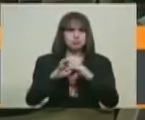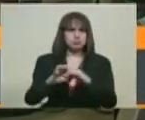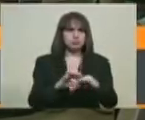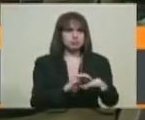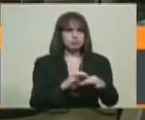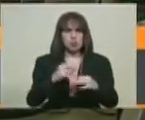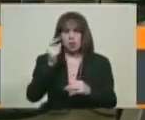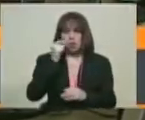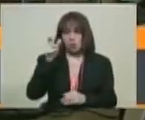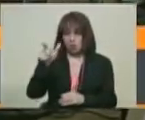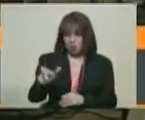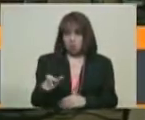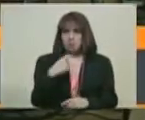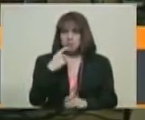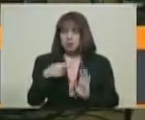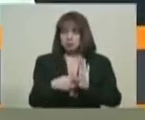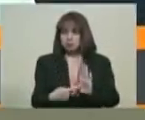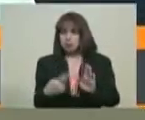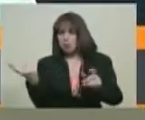Guterres, para